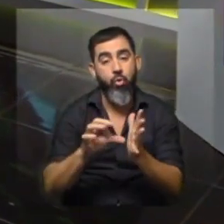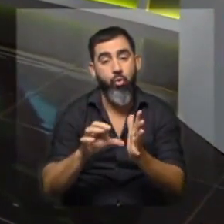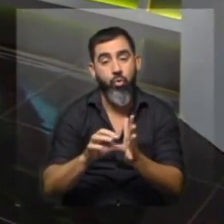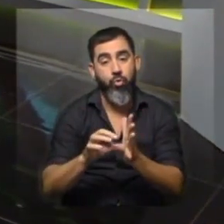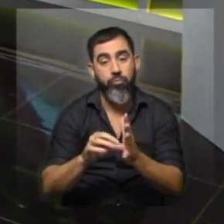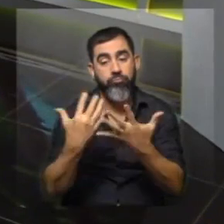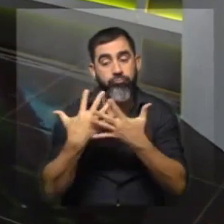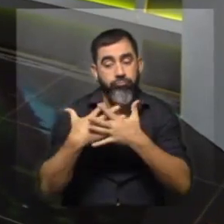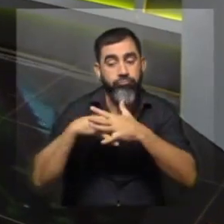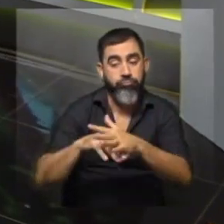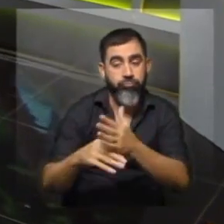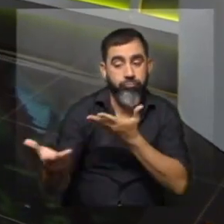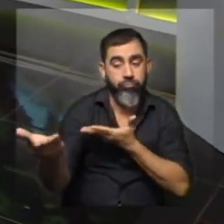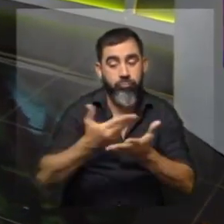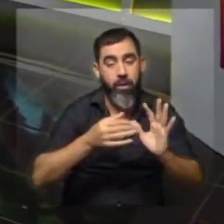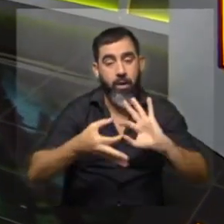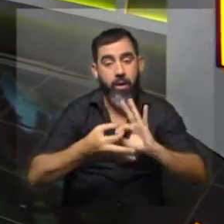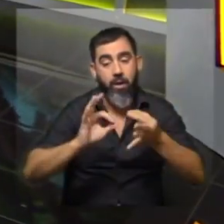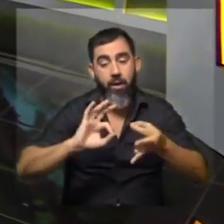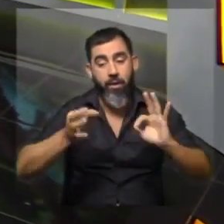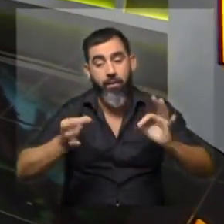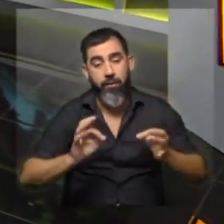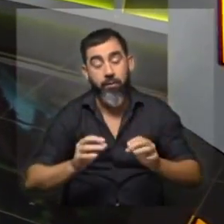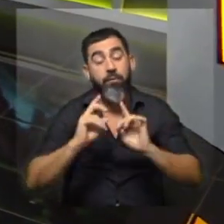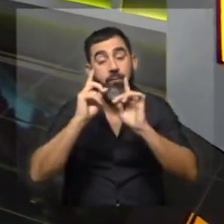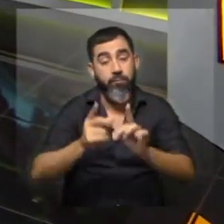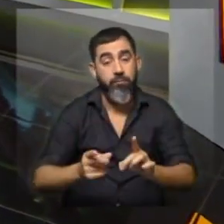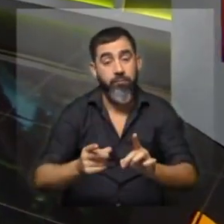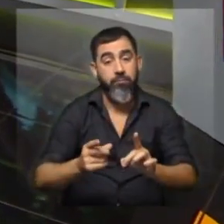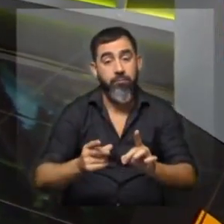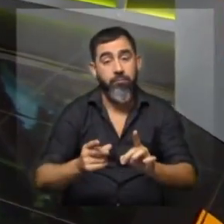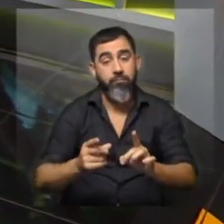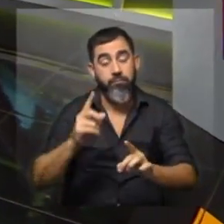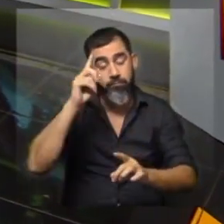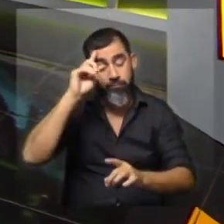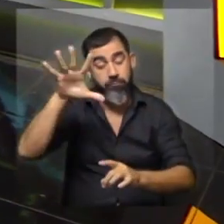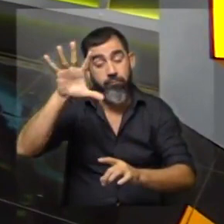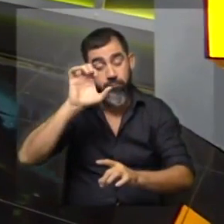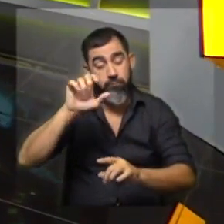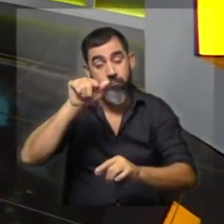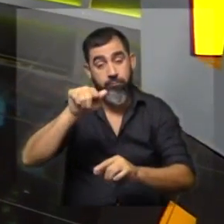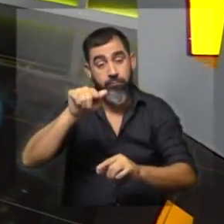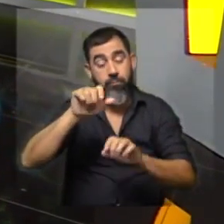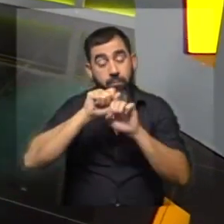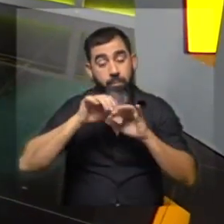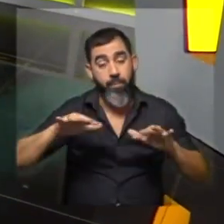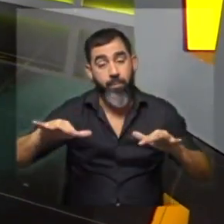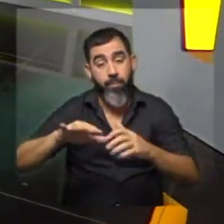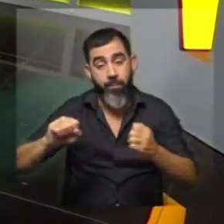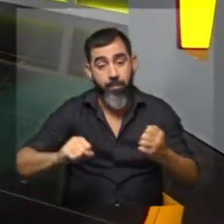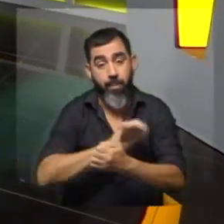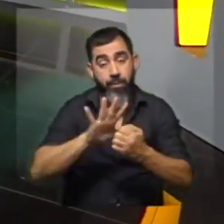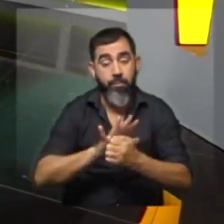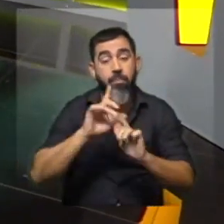cómo interactúan con todas las cadenas tróficas, pero además, y lo recordamos mucho a partir de la pandemia, también